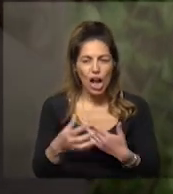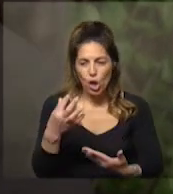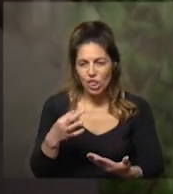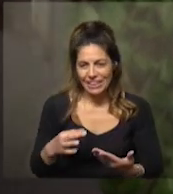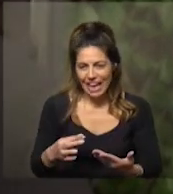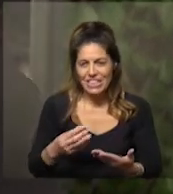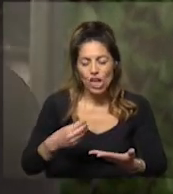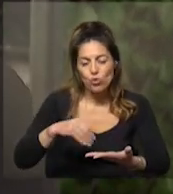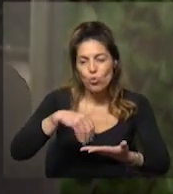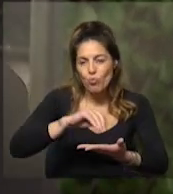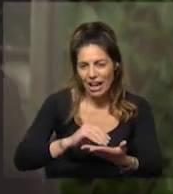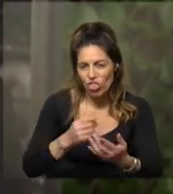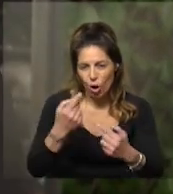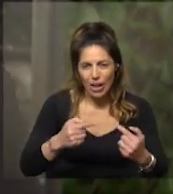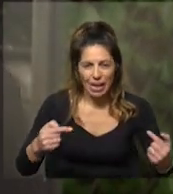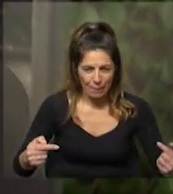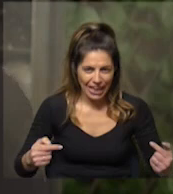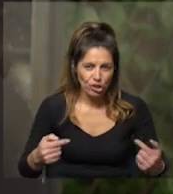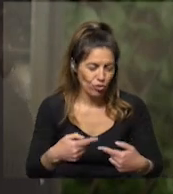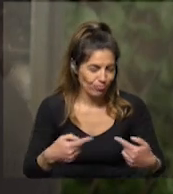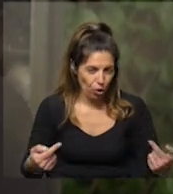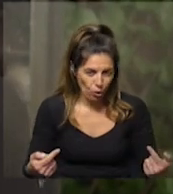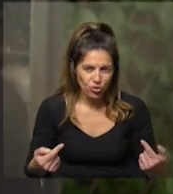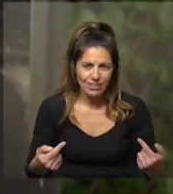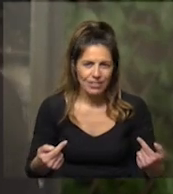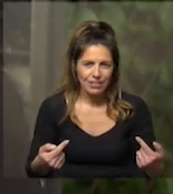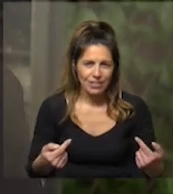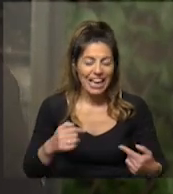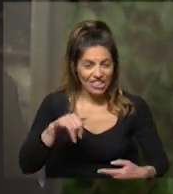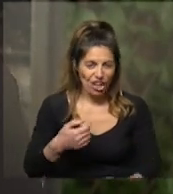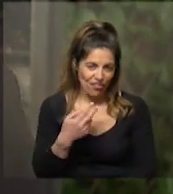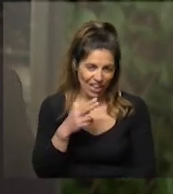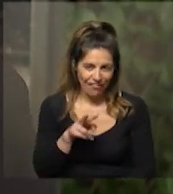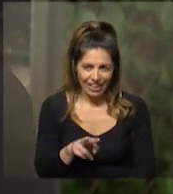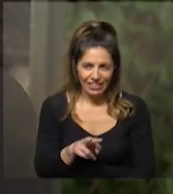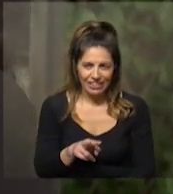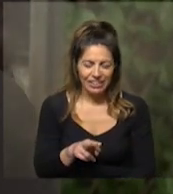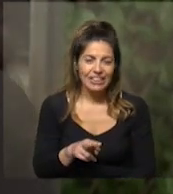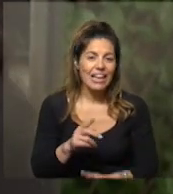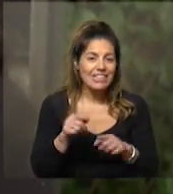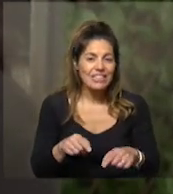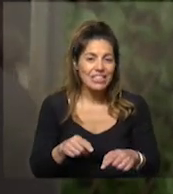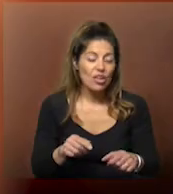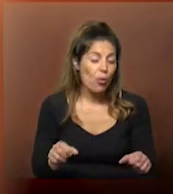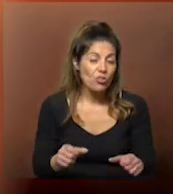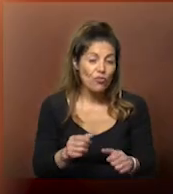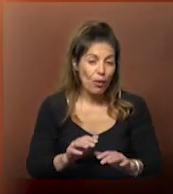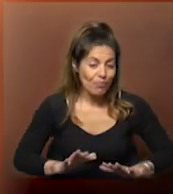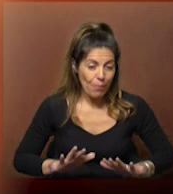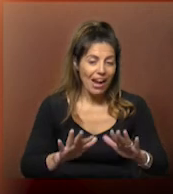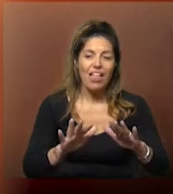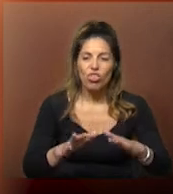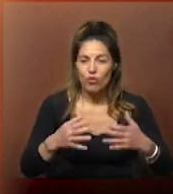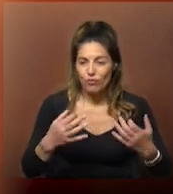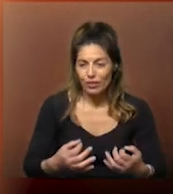poco otros elementos de escenografía, que bueno, que ya lo verán. Y bueno, así como se fue formando en realidad,